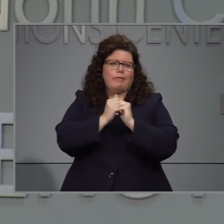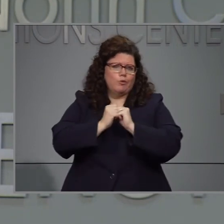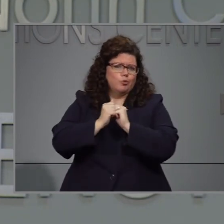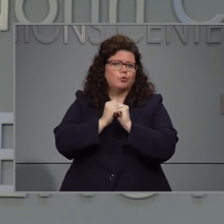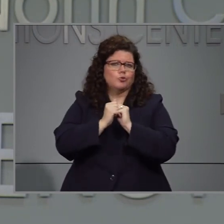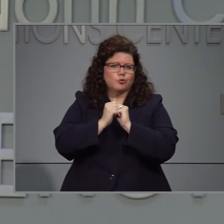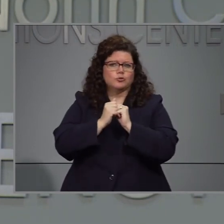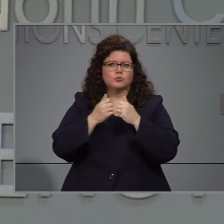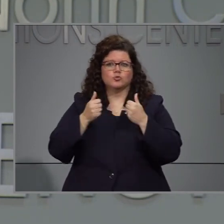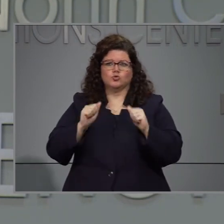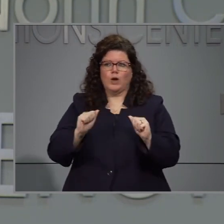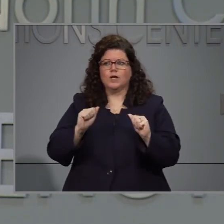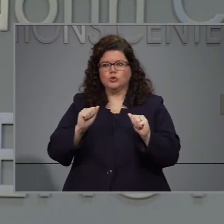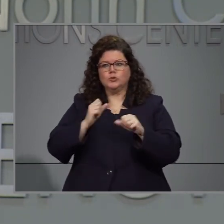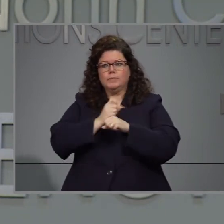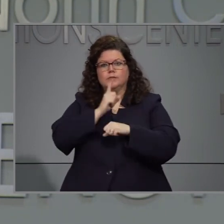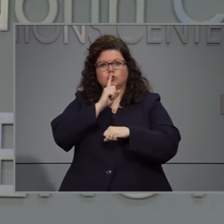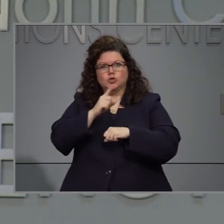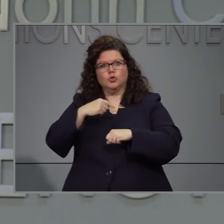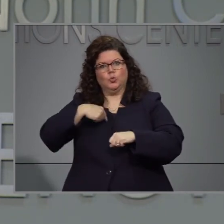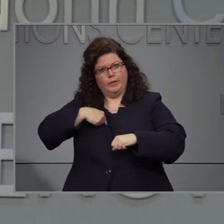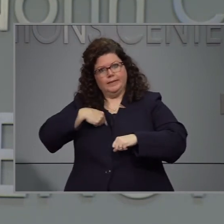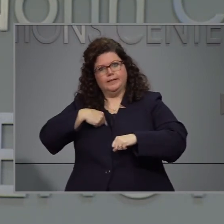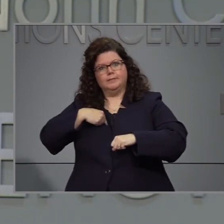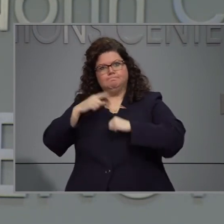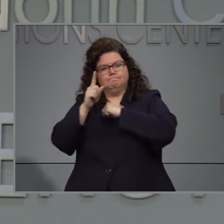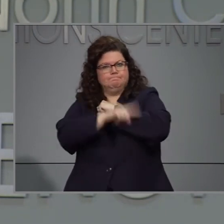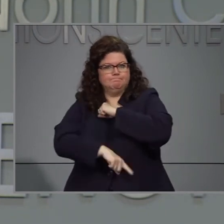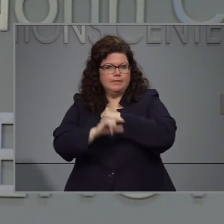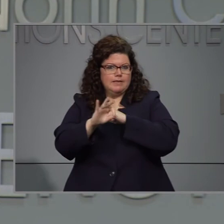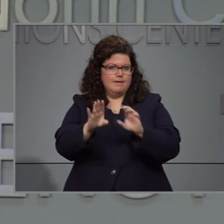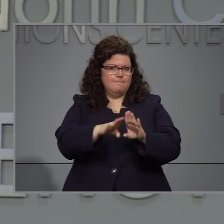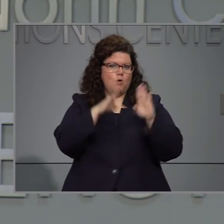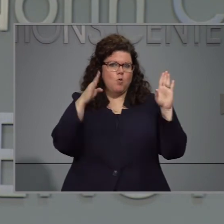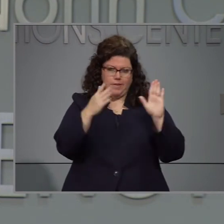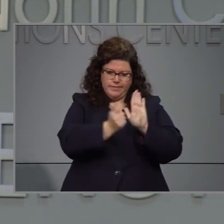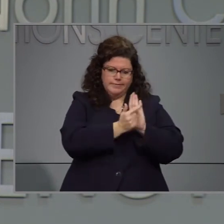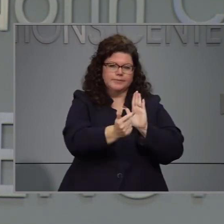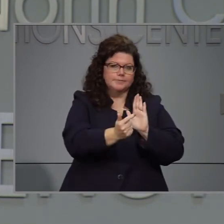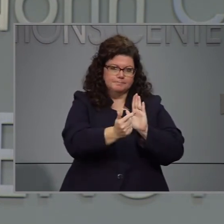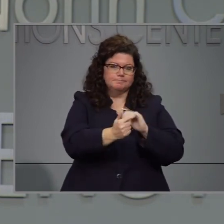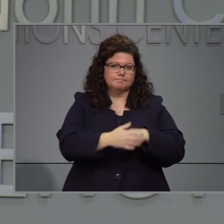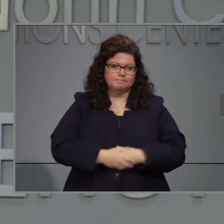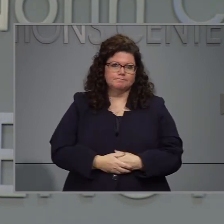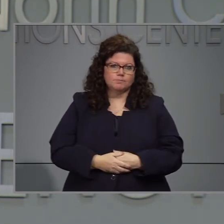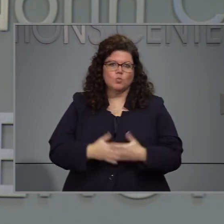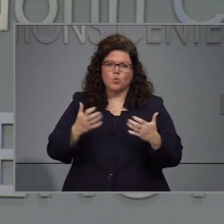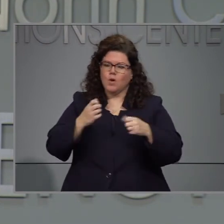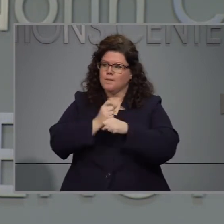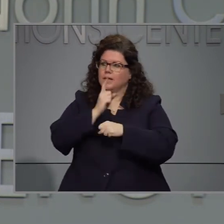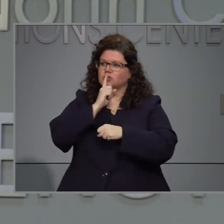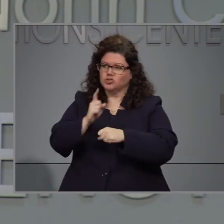para asegurar que podamos aumentar estos esfuerzos de cumplimiento de la ley para que